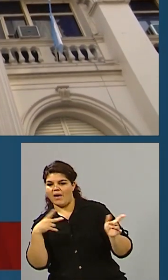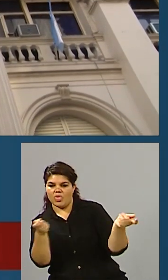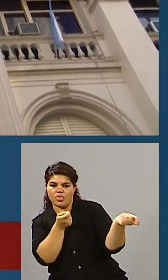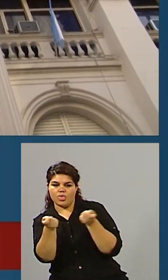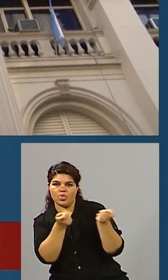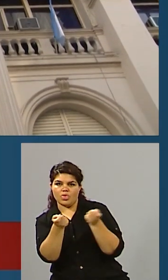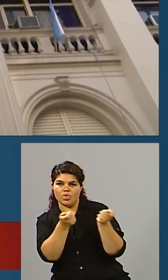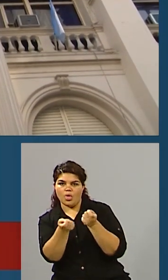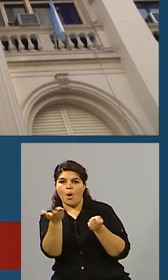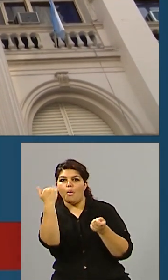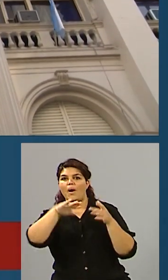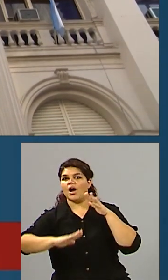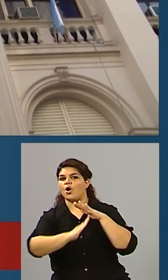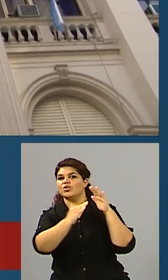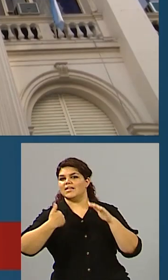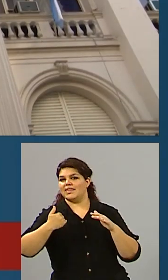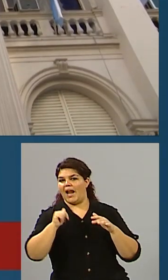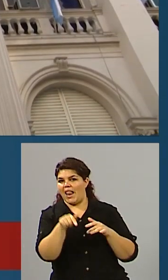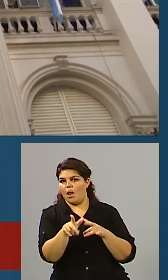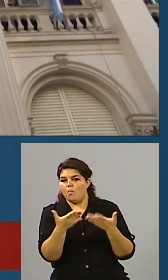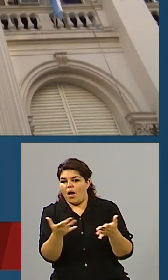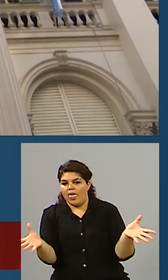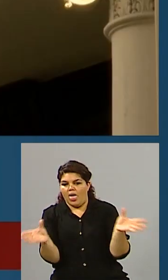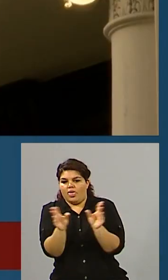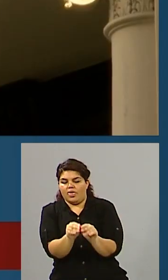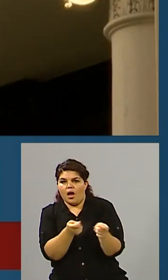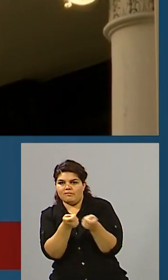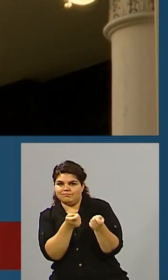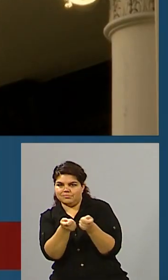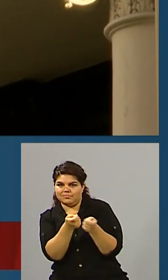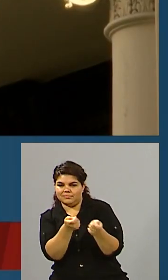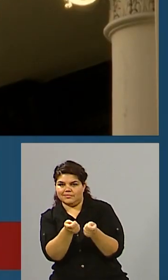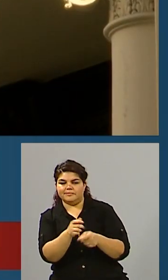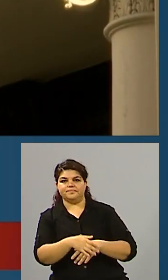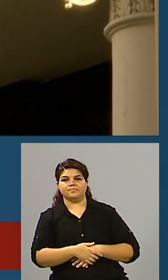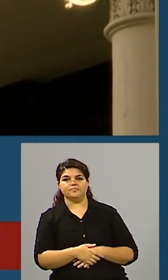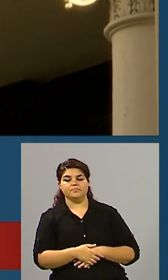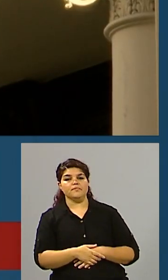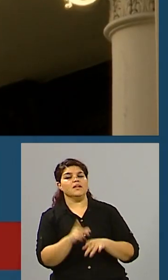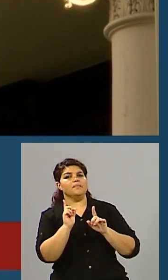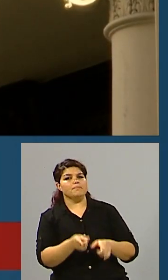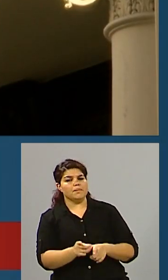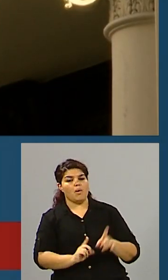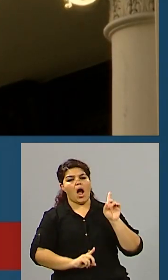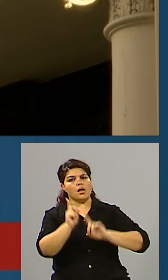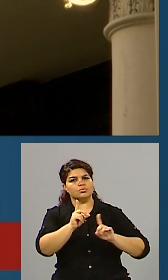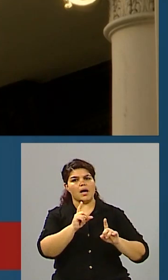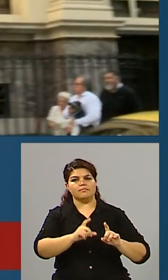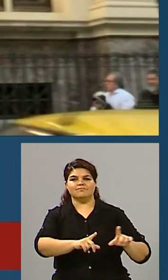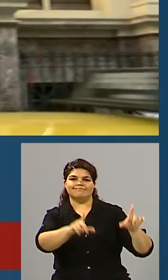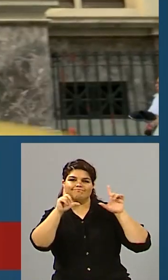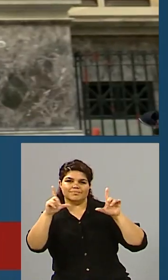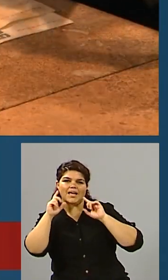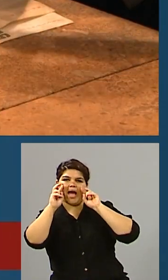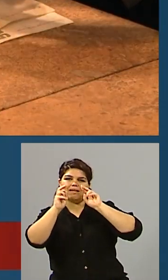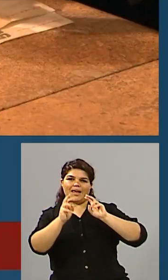Gastón, escuchaba a algunos periodistas e incluso también algunos analistas que pasaban por algunos medios de comunicación en las últimas horas y hablaban